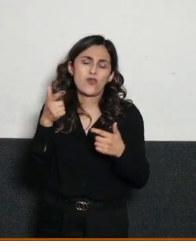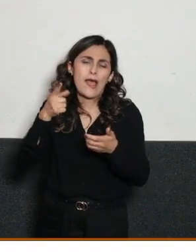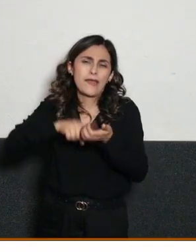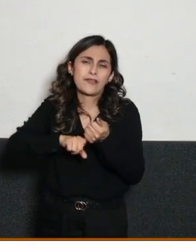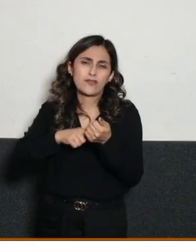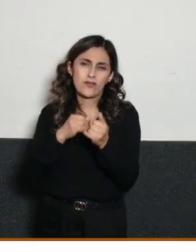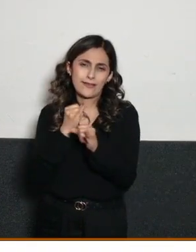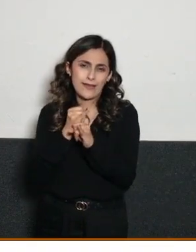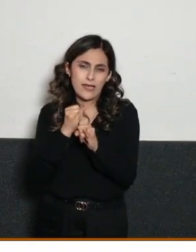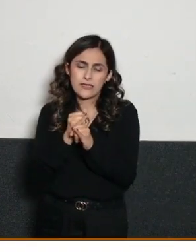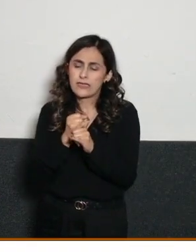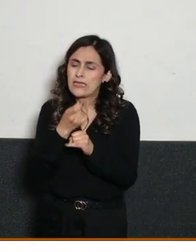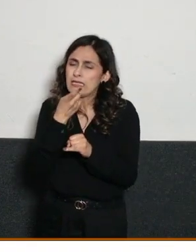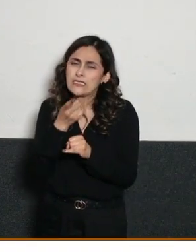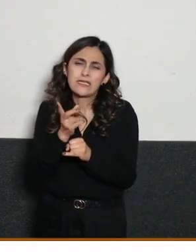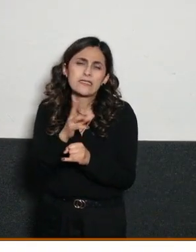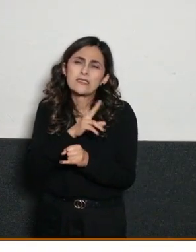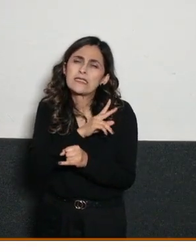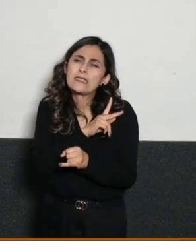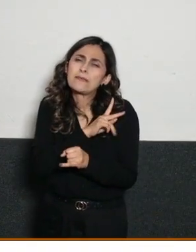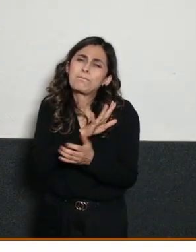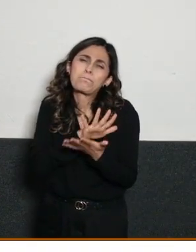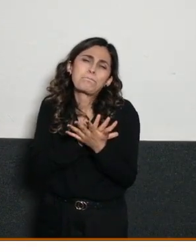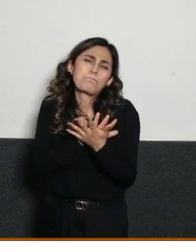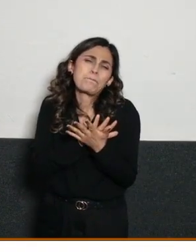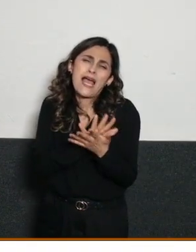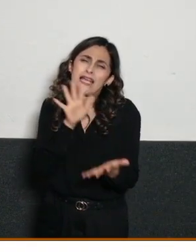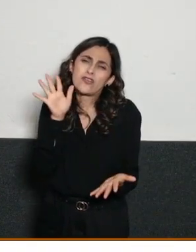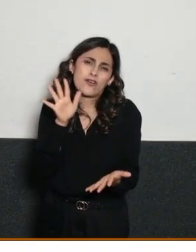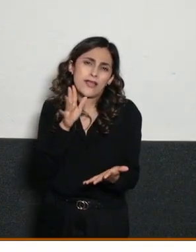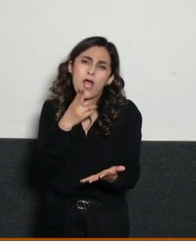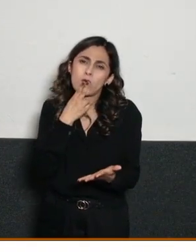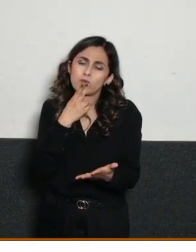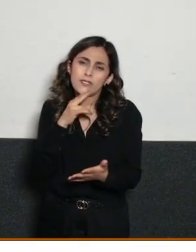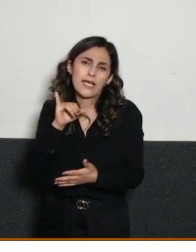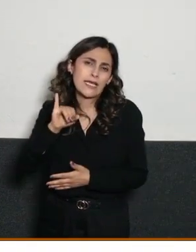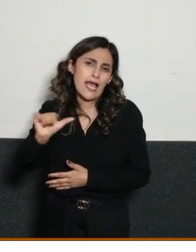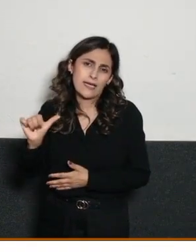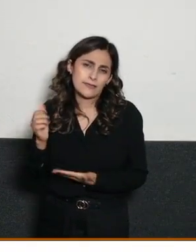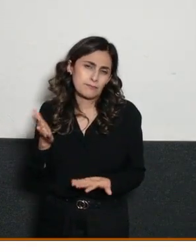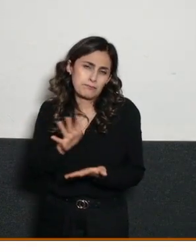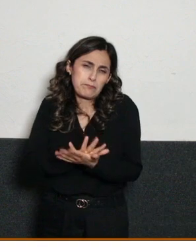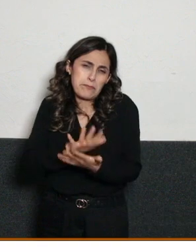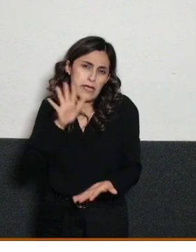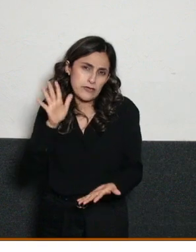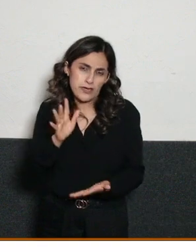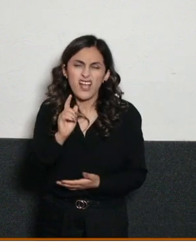están usando inteligencia artificial. Casi todos. ¿Qué quiere decir eso?